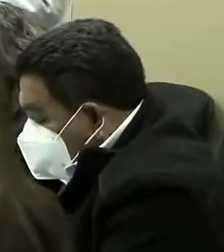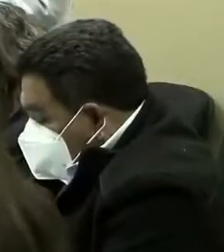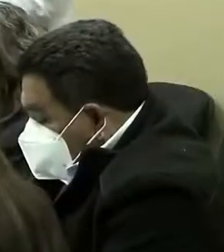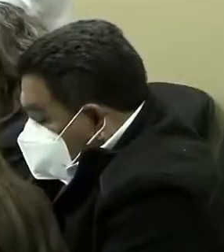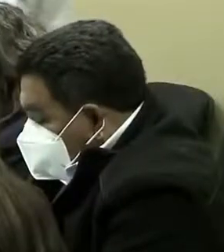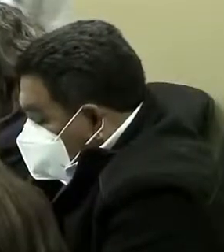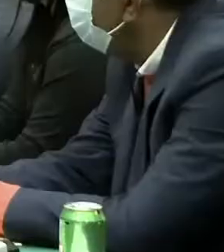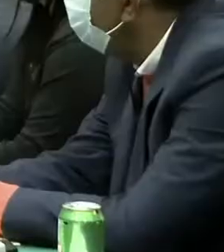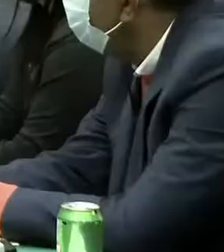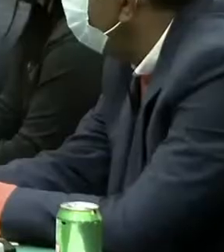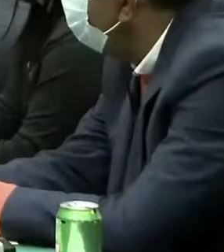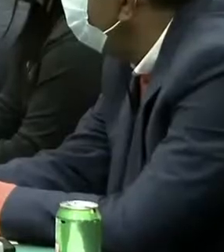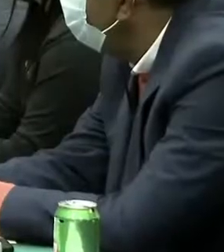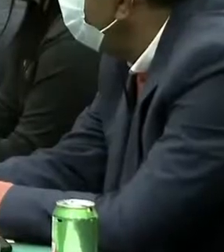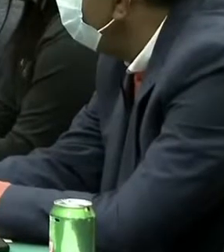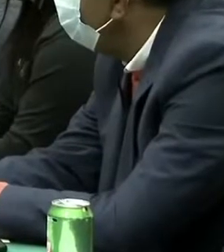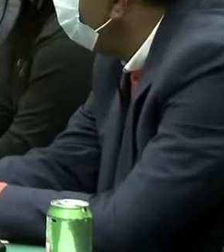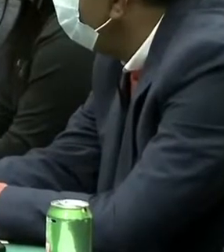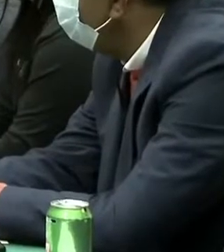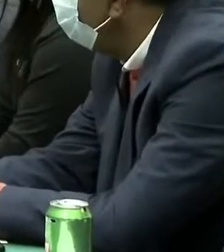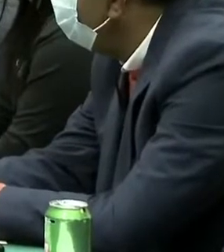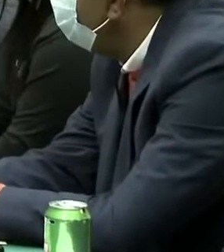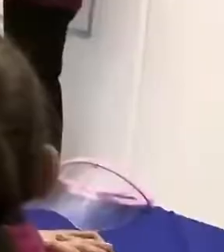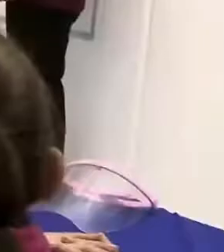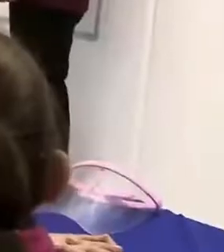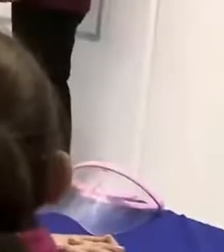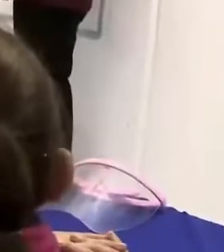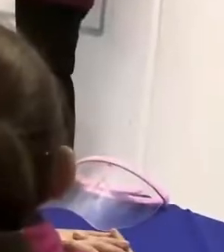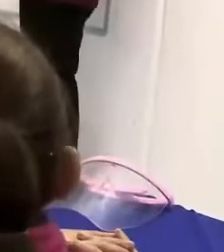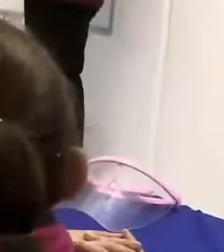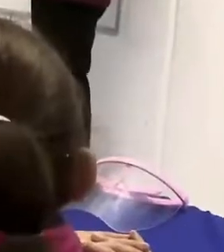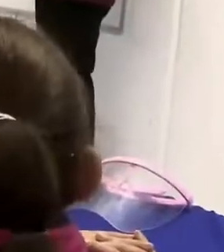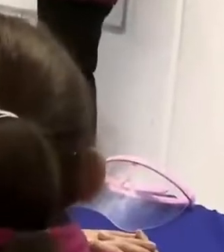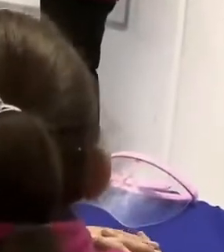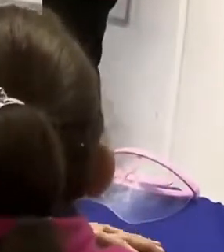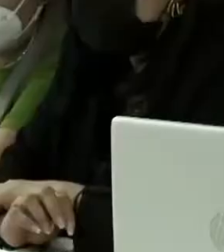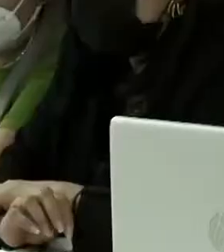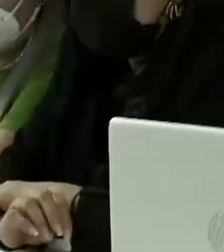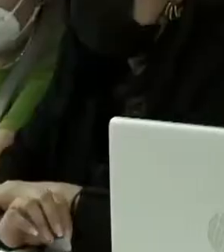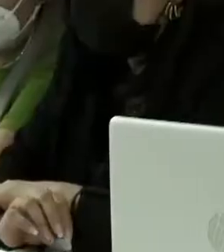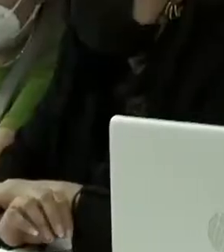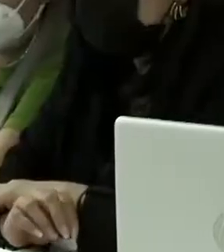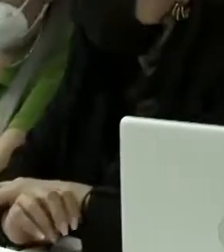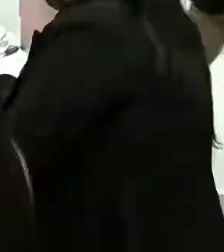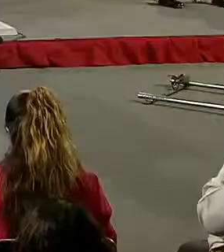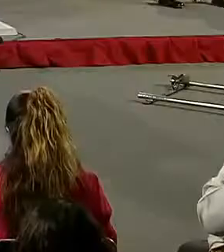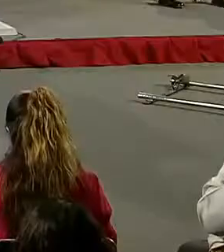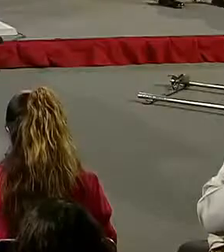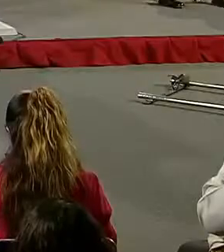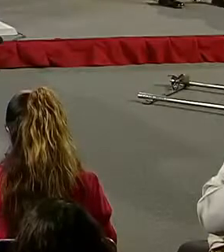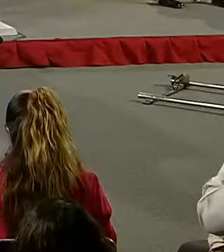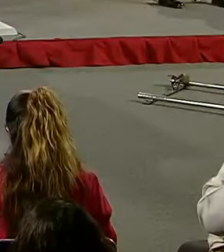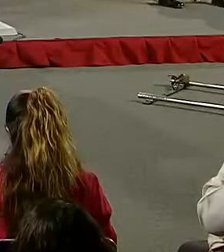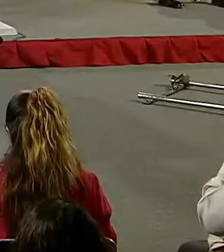niñas, niños, adolescentes y jóvenes. Gracias. Con tu participación logramos la transformación educativa del